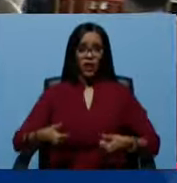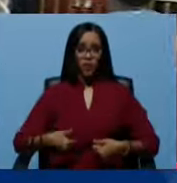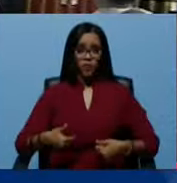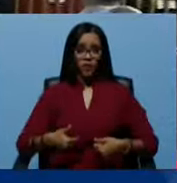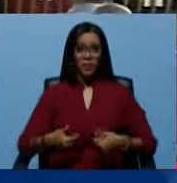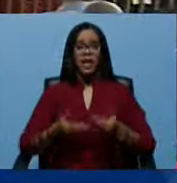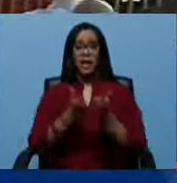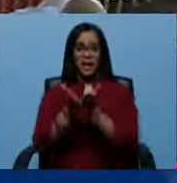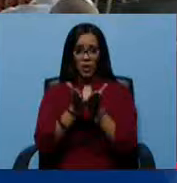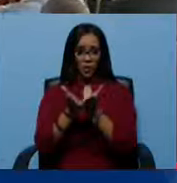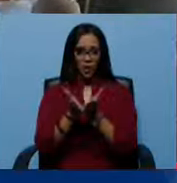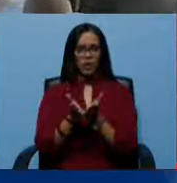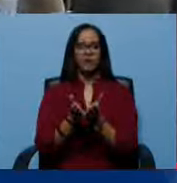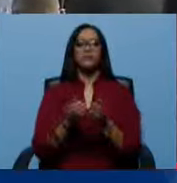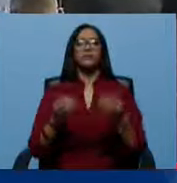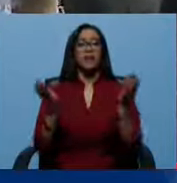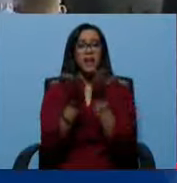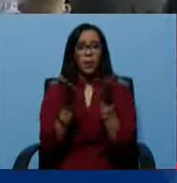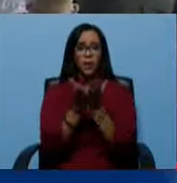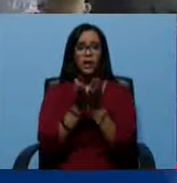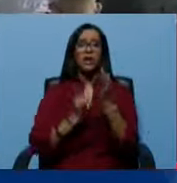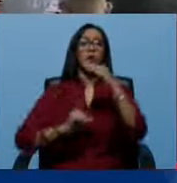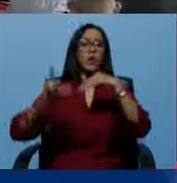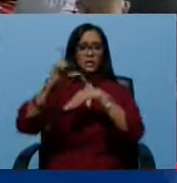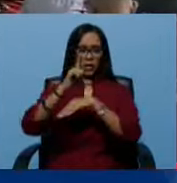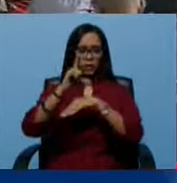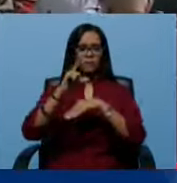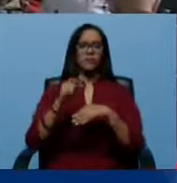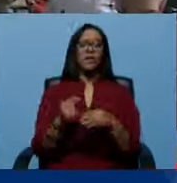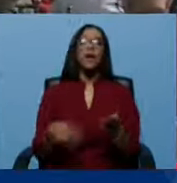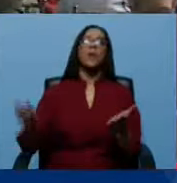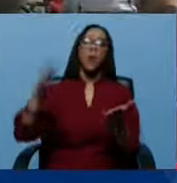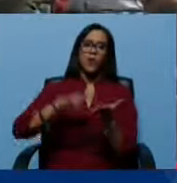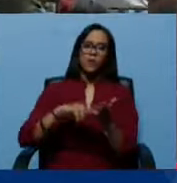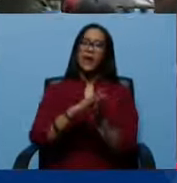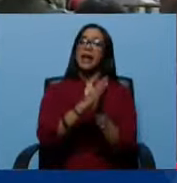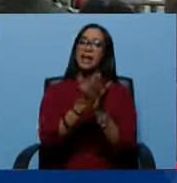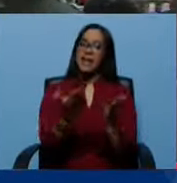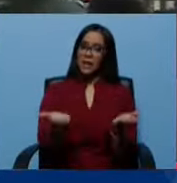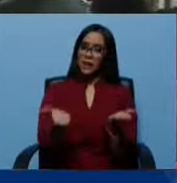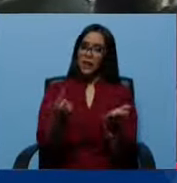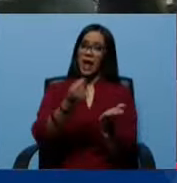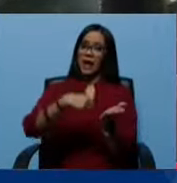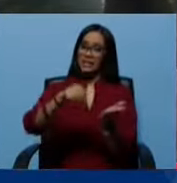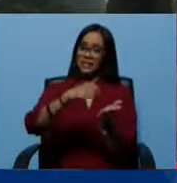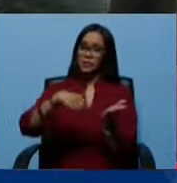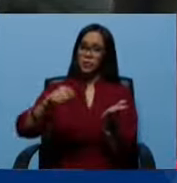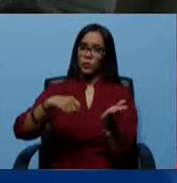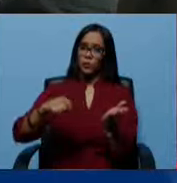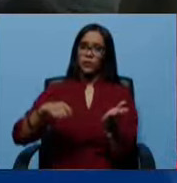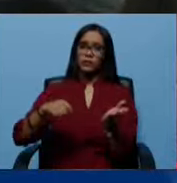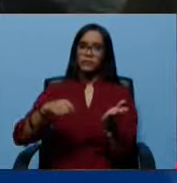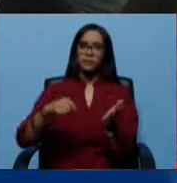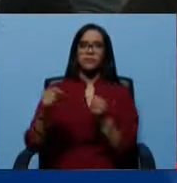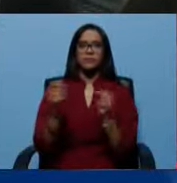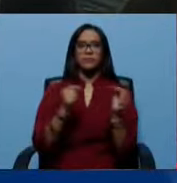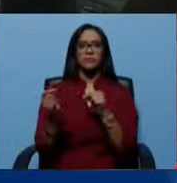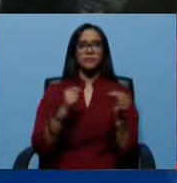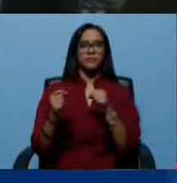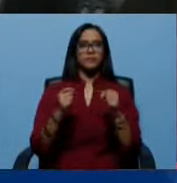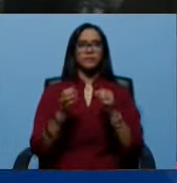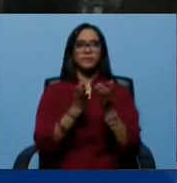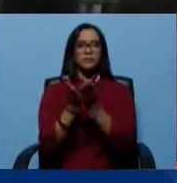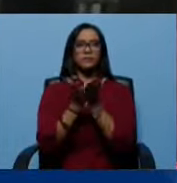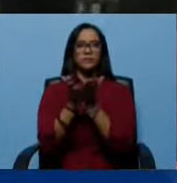las escuelas, en los colegios, en los liceos, en volver al libro, a la escritura manual, al debate, al